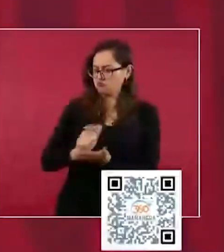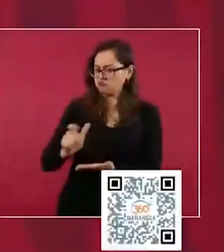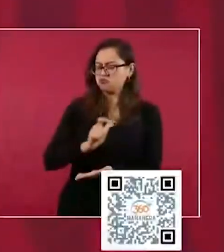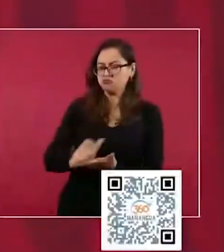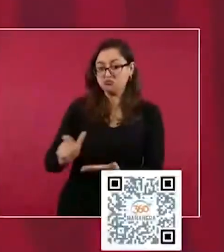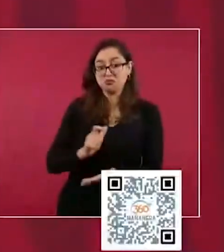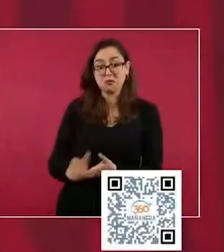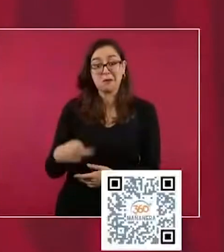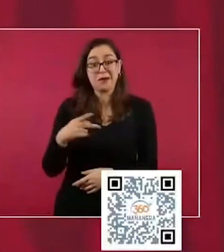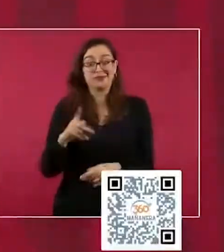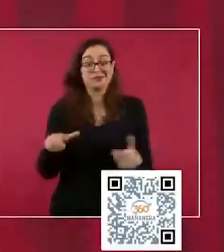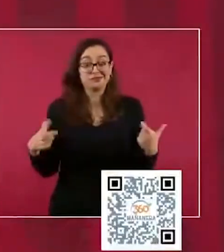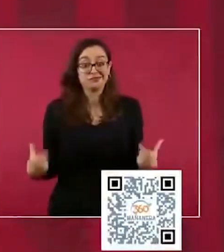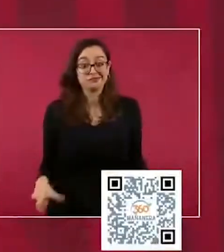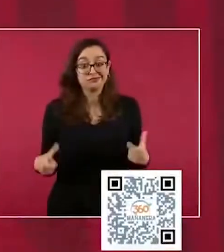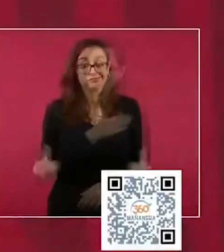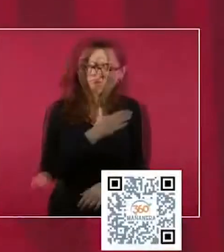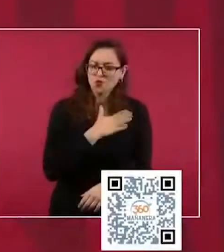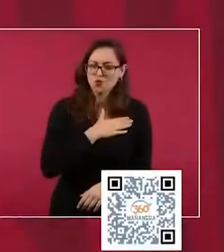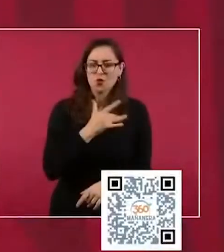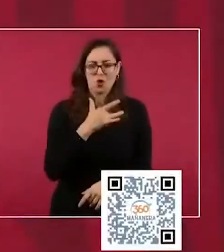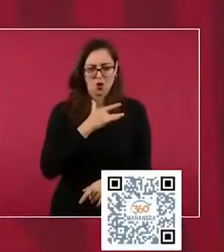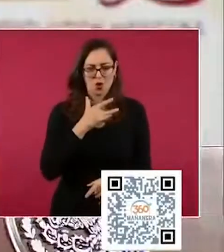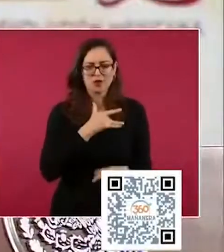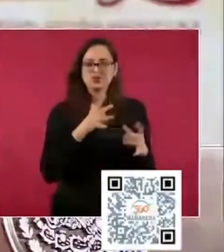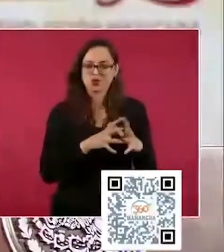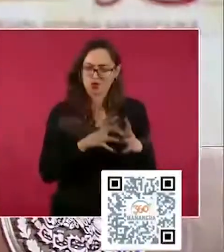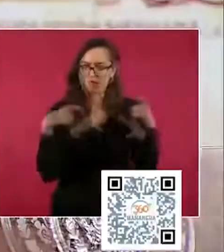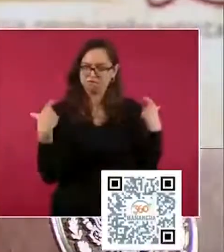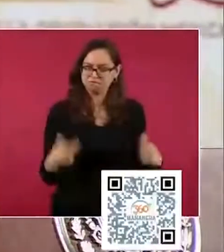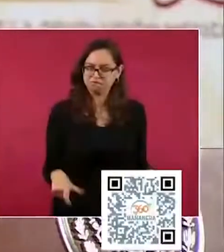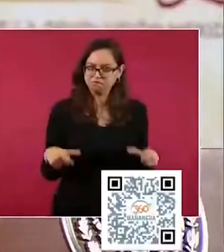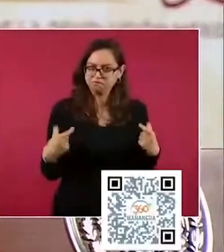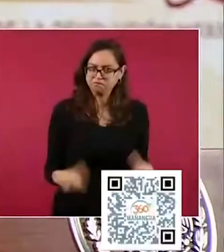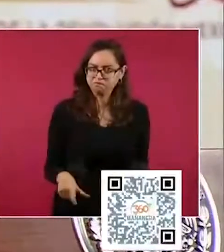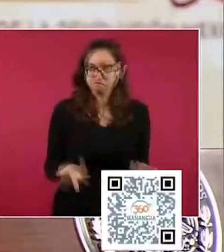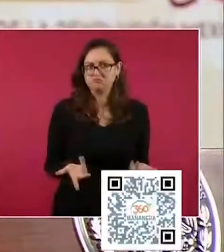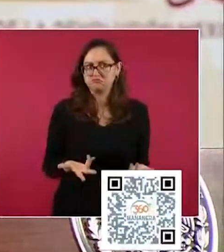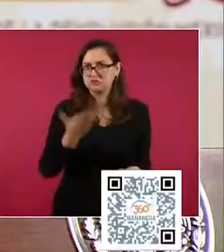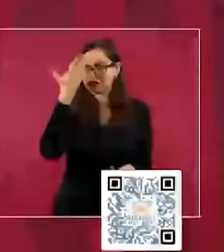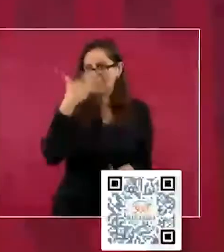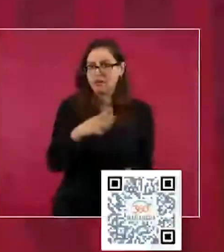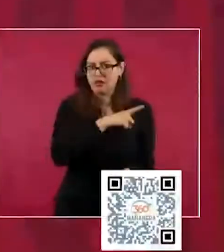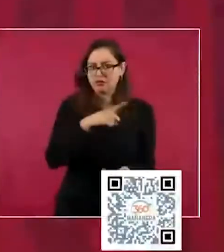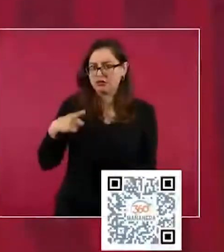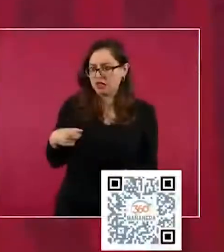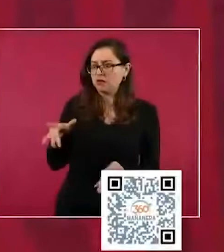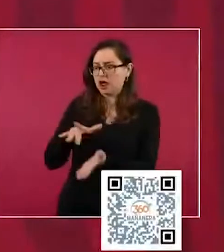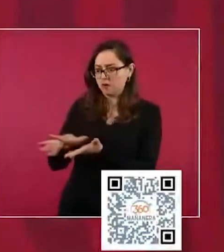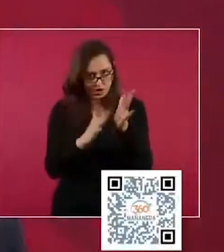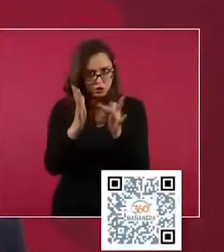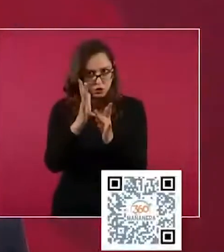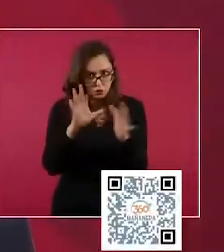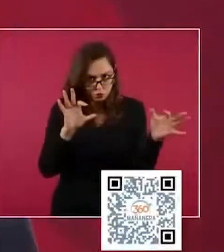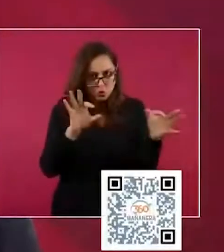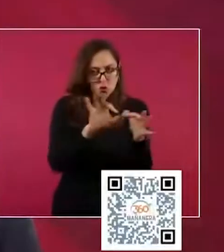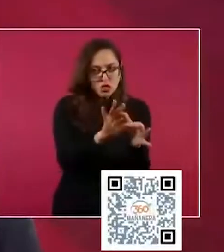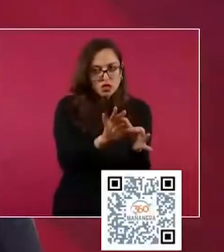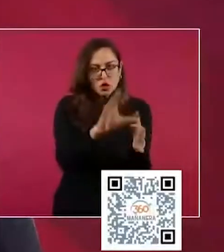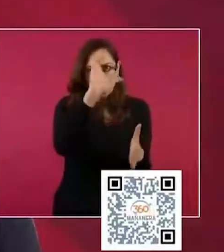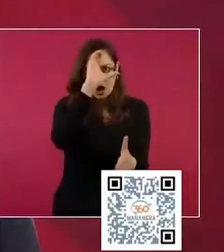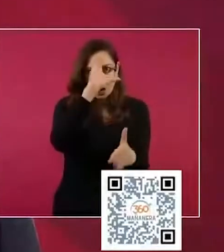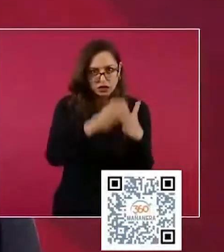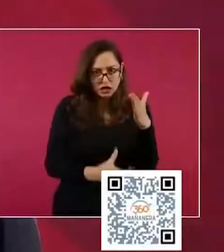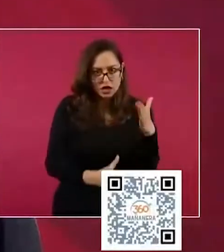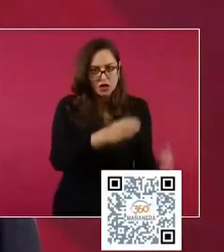es muy solidaria y sabe porque son cristianos sean